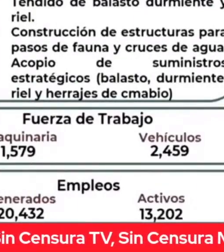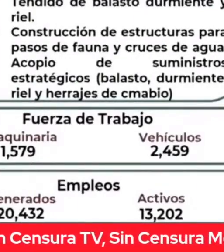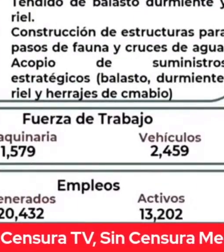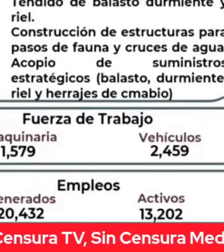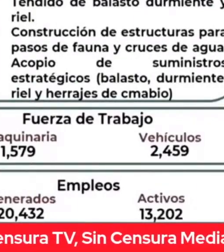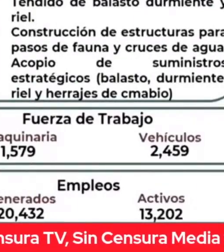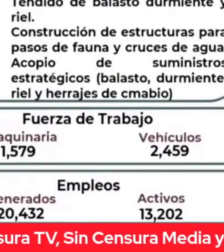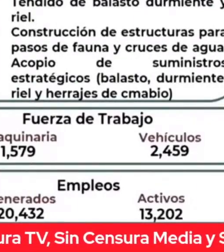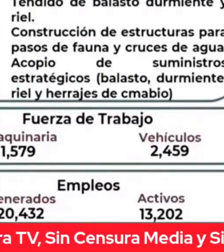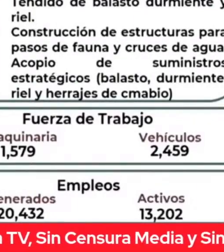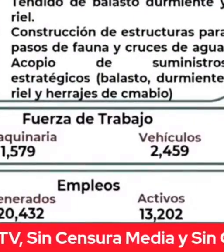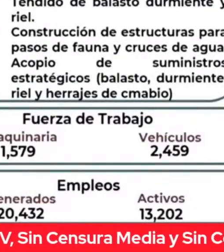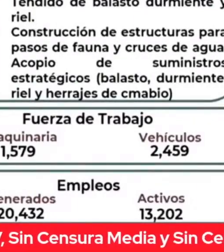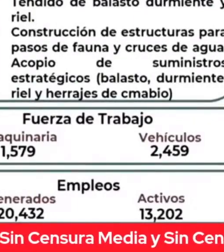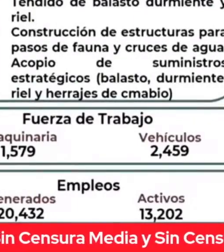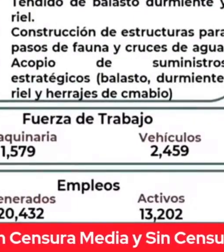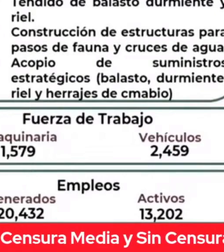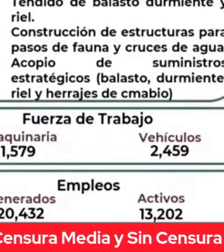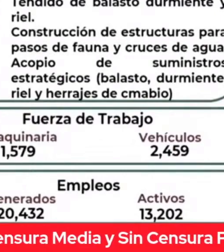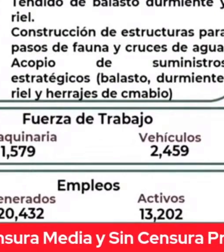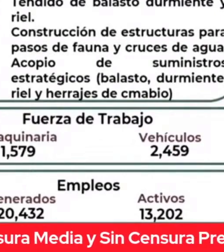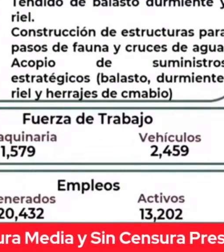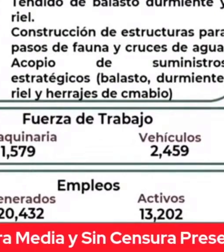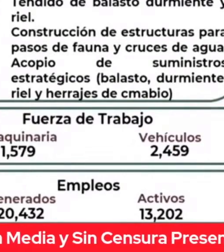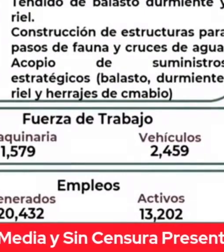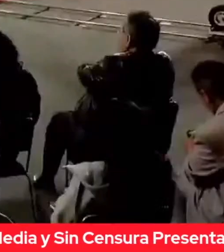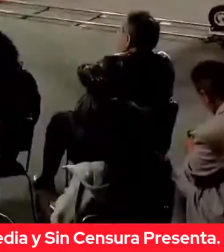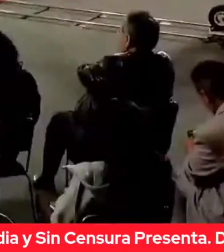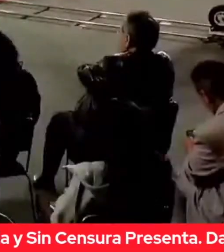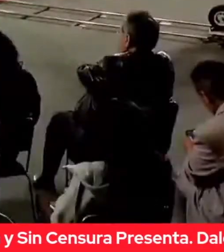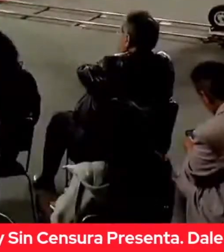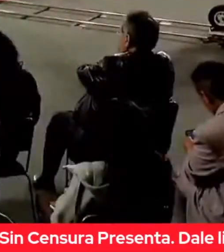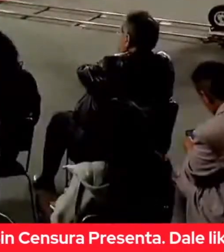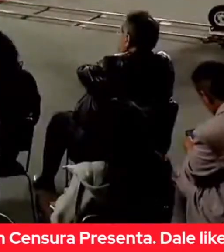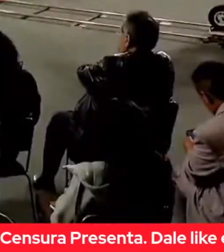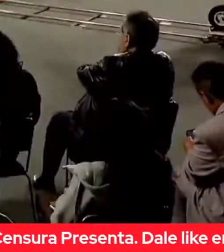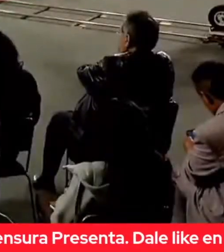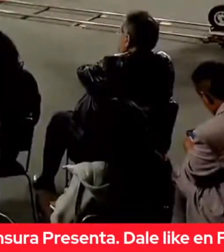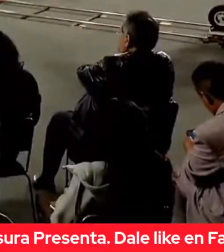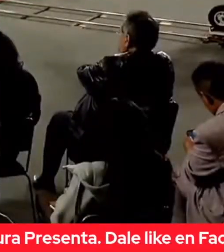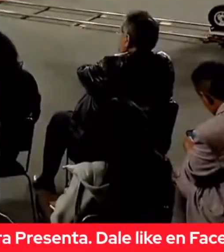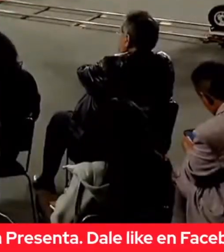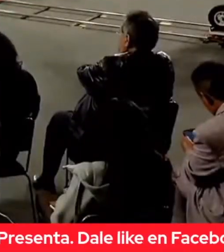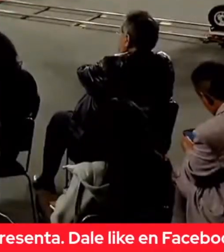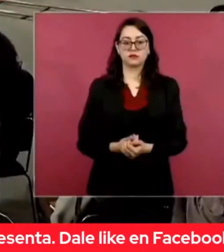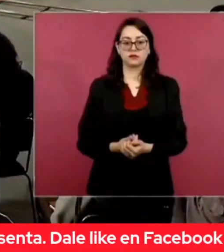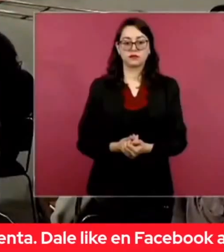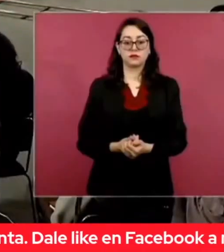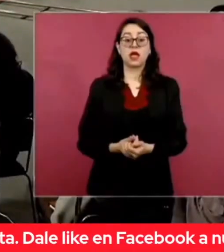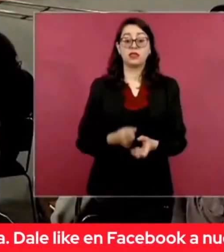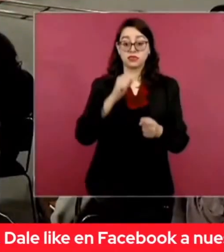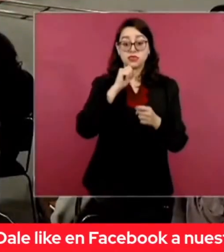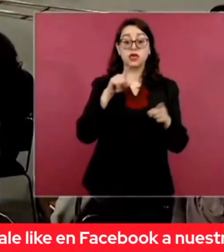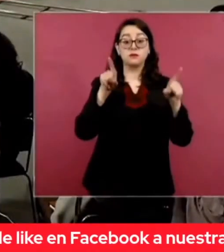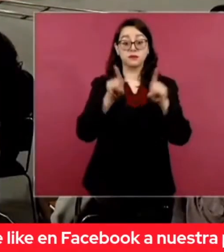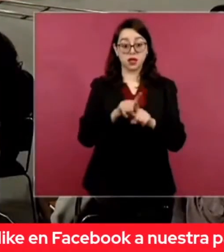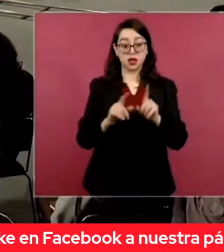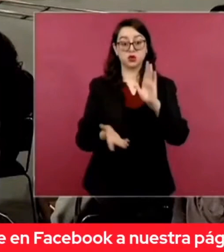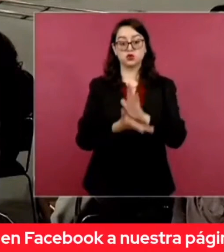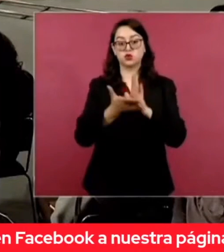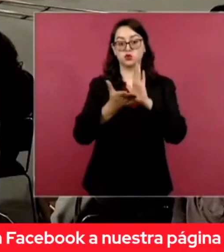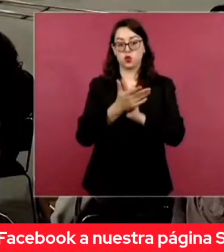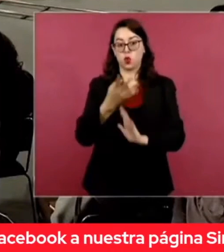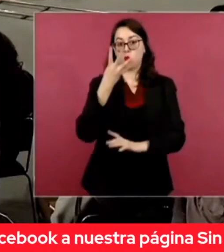millones de metros cúbicos de movimiento de material. En este tramo estamos construyendo 4 estaciones del Tren Maya